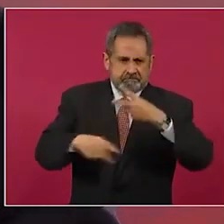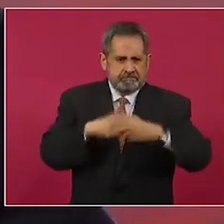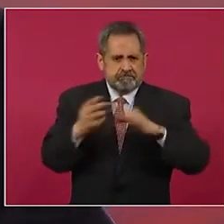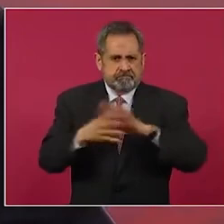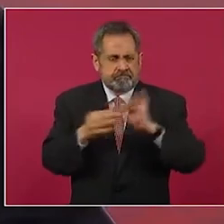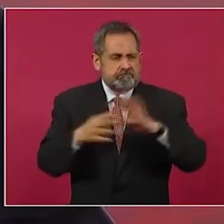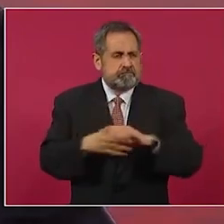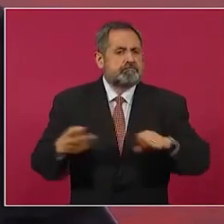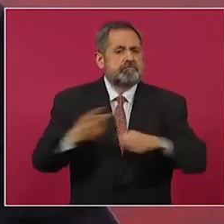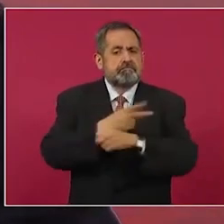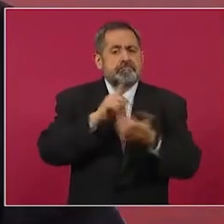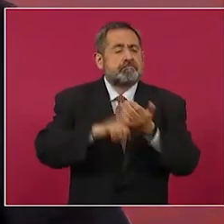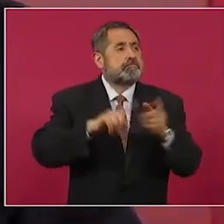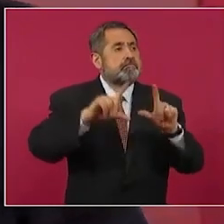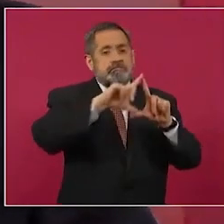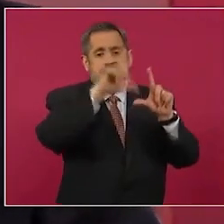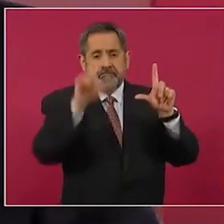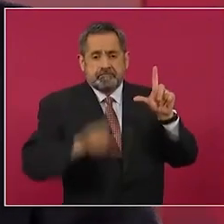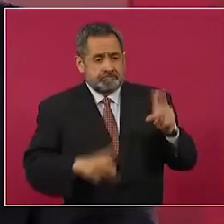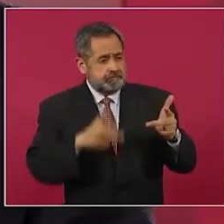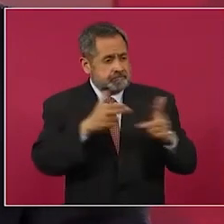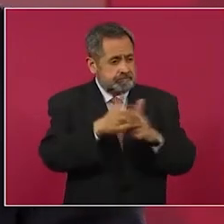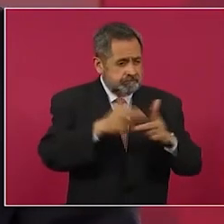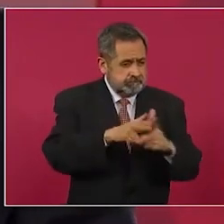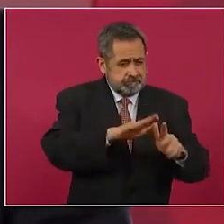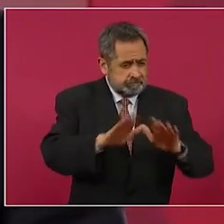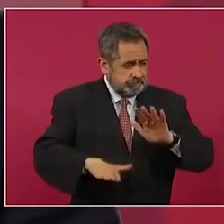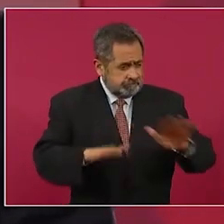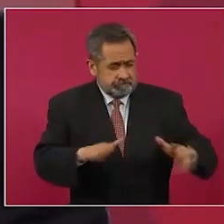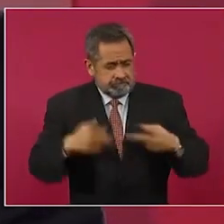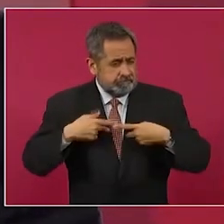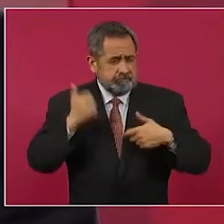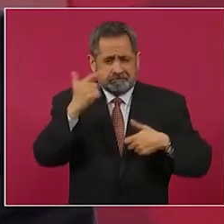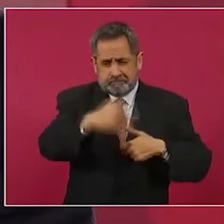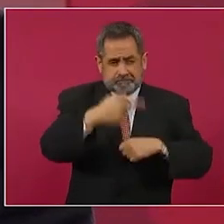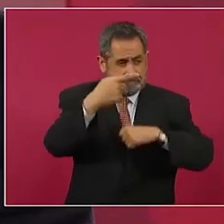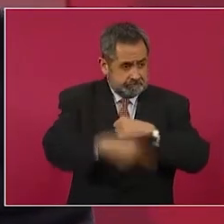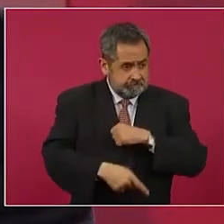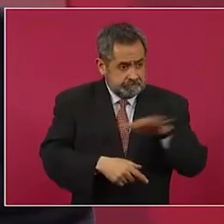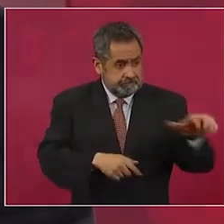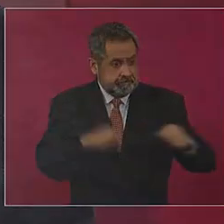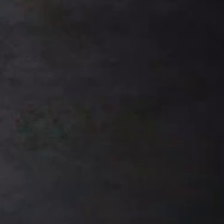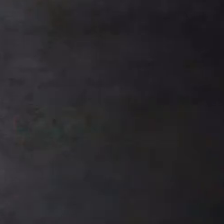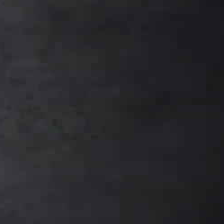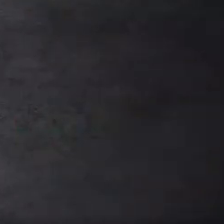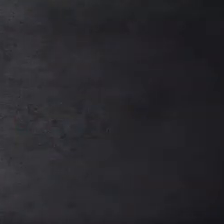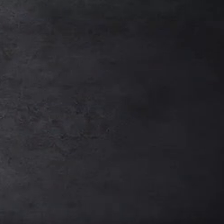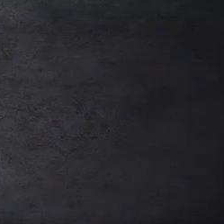ocurridos en contra de los ciudadanos, de las personas.